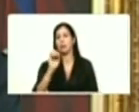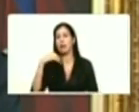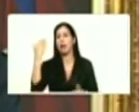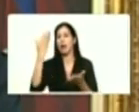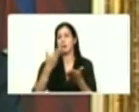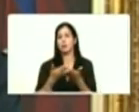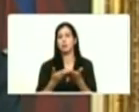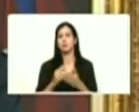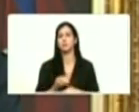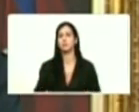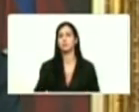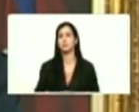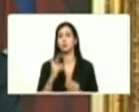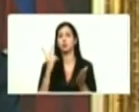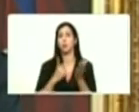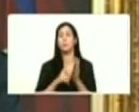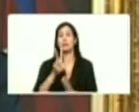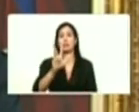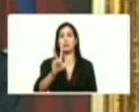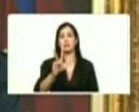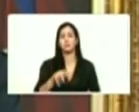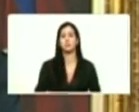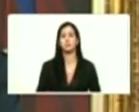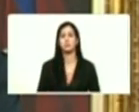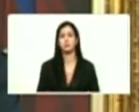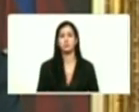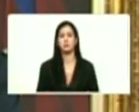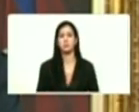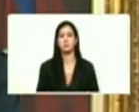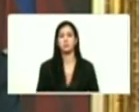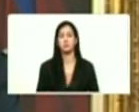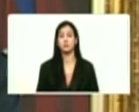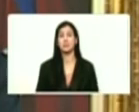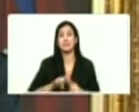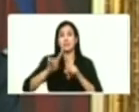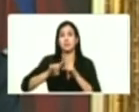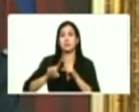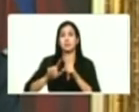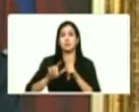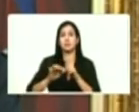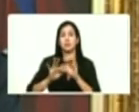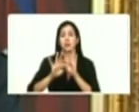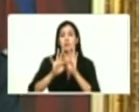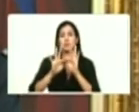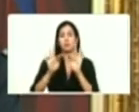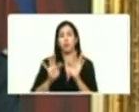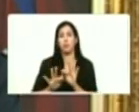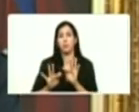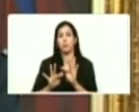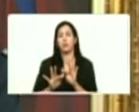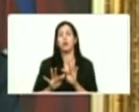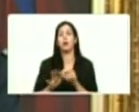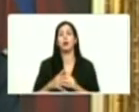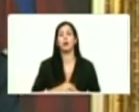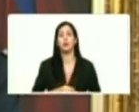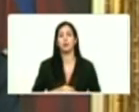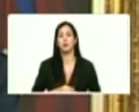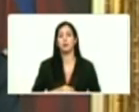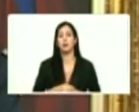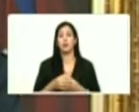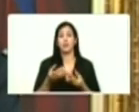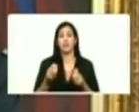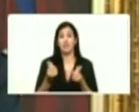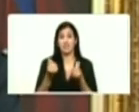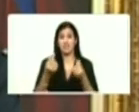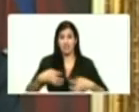el año 2003 distintos sistemas para distribuir la riqueza petrolera a los grupos de poder